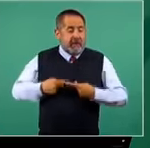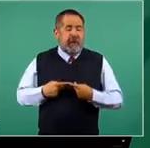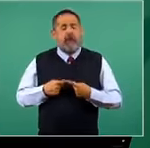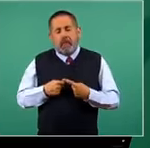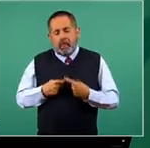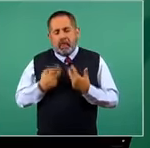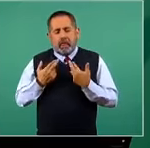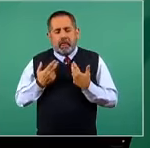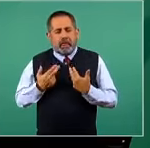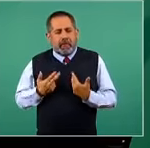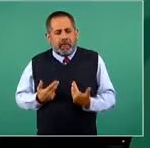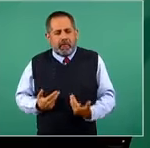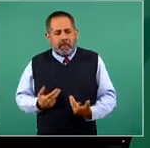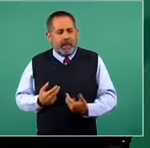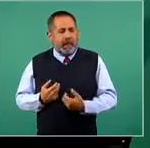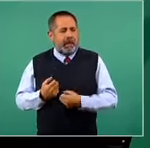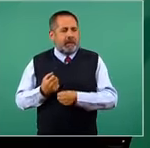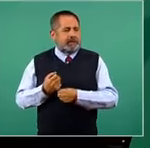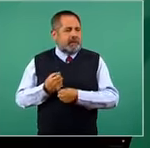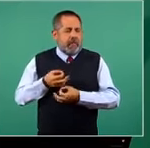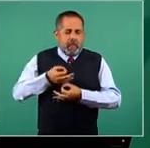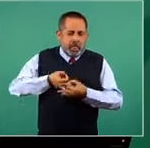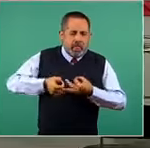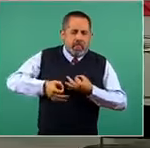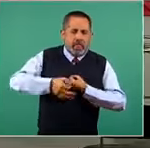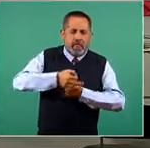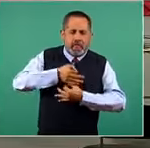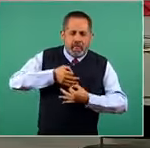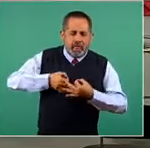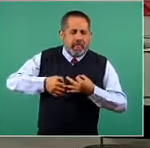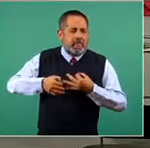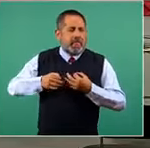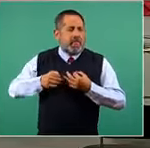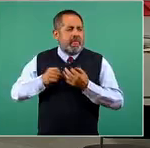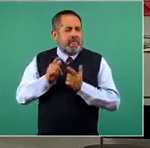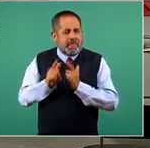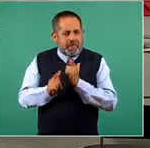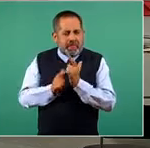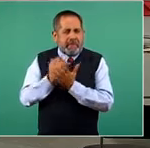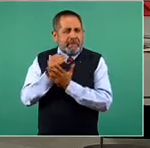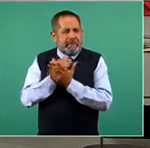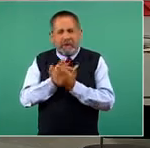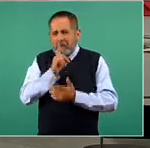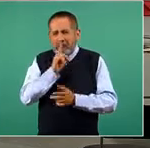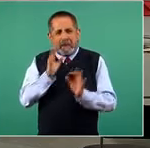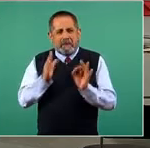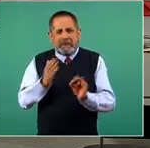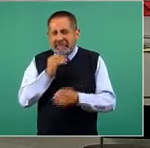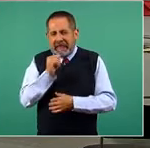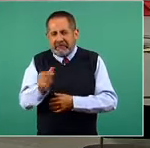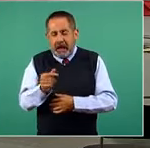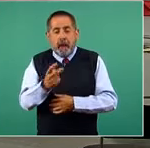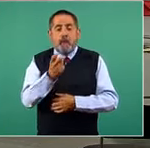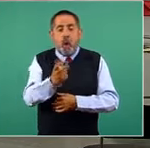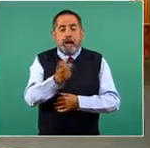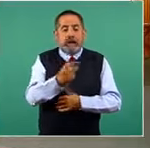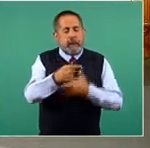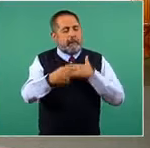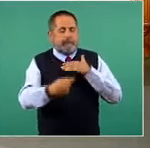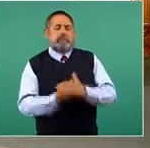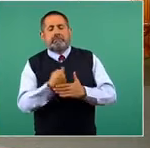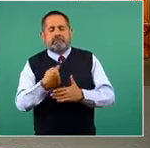movimiento de los glóbulos blancos y de la producción de anticuerpos sea menos eficiente. Y entonces puede haber infecciones